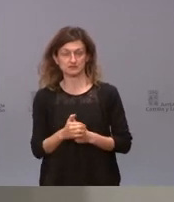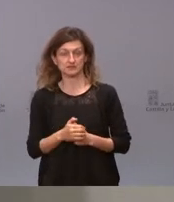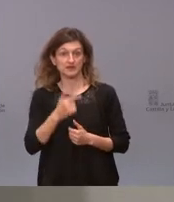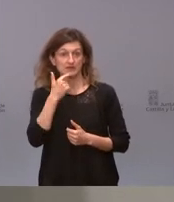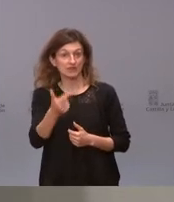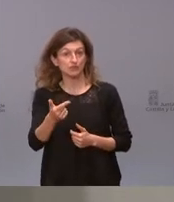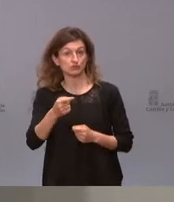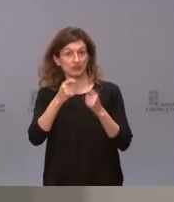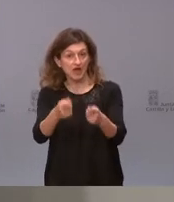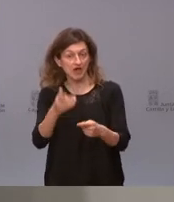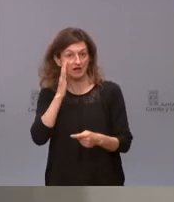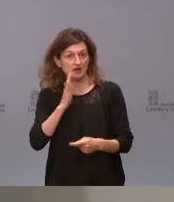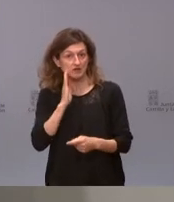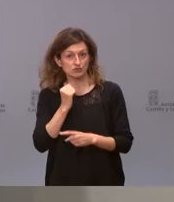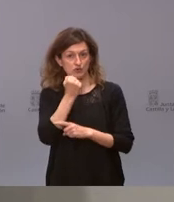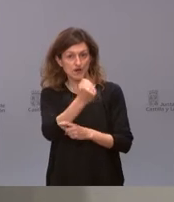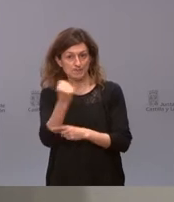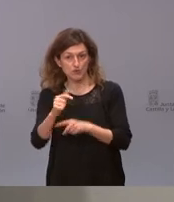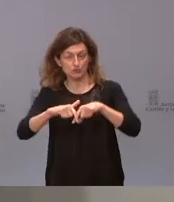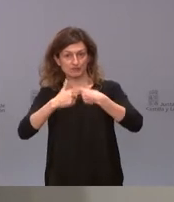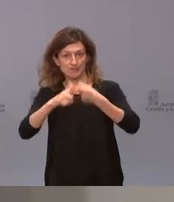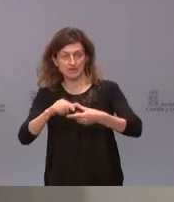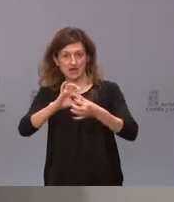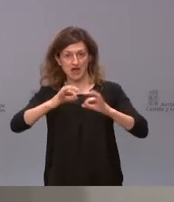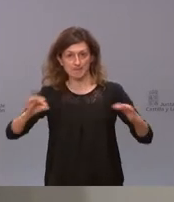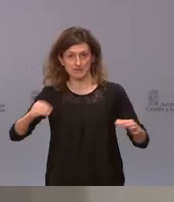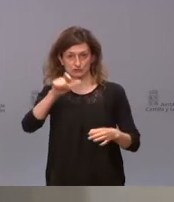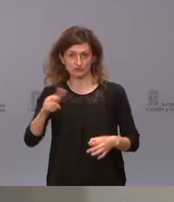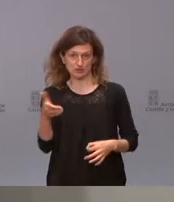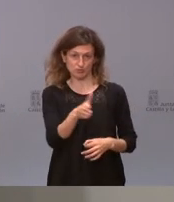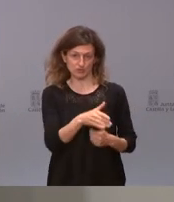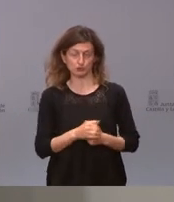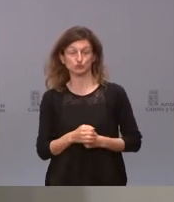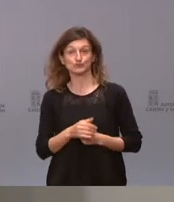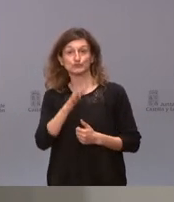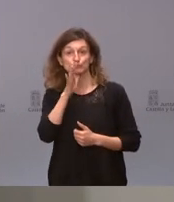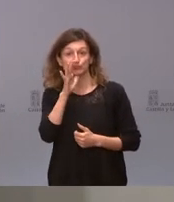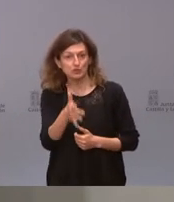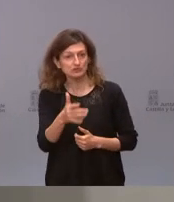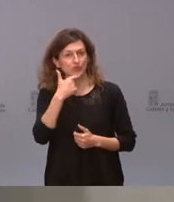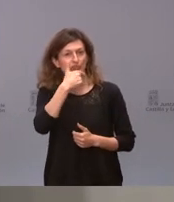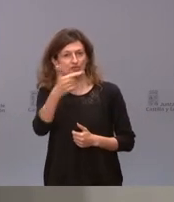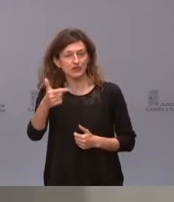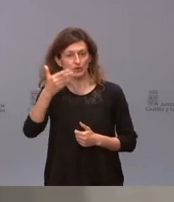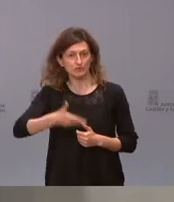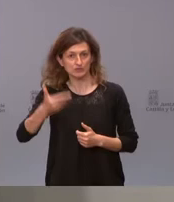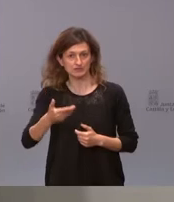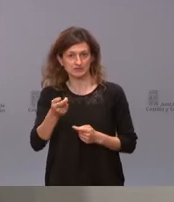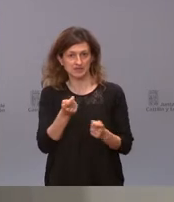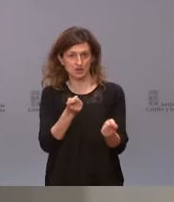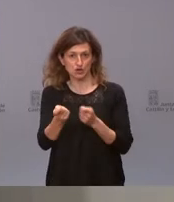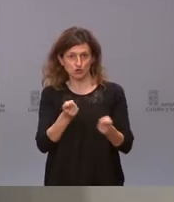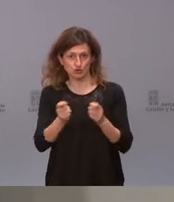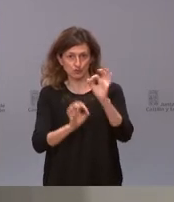nuestro cariño y apoyo a familiares y amigos de los fallecidos por eso es tan importante que controlemos la incidencia la